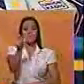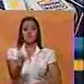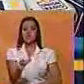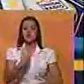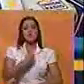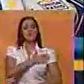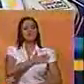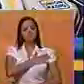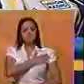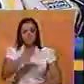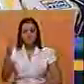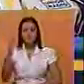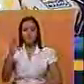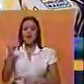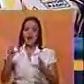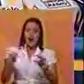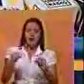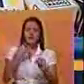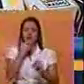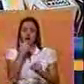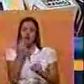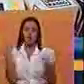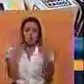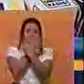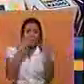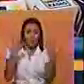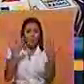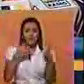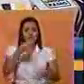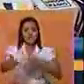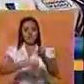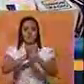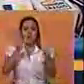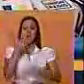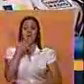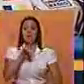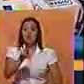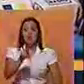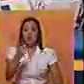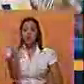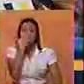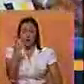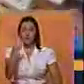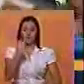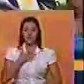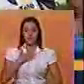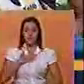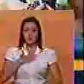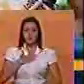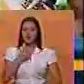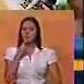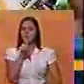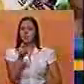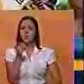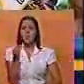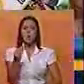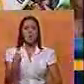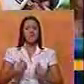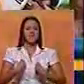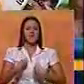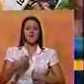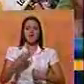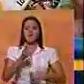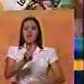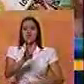siempre dispuestos al diálogo y a despejar las dudas que puedan tener. Si no tienen una duda, nos pregunten. Rectora, ¿cómo se va a hacer con los canales que son meramente en vivo, 24